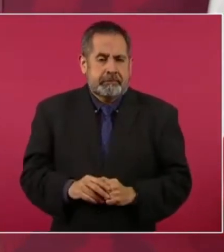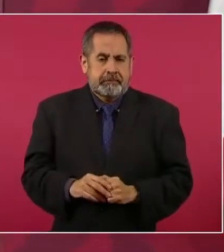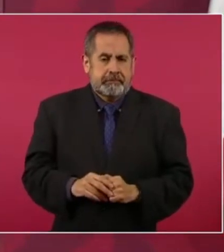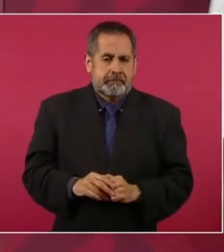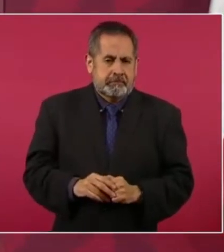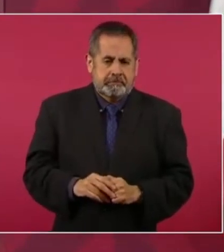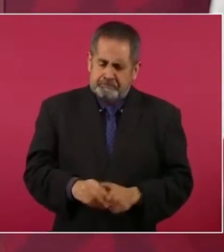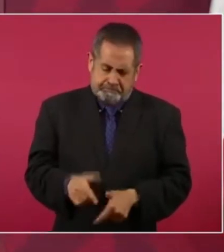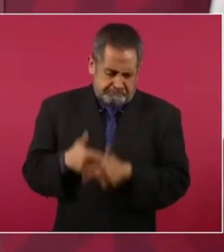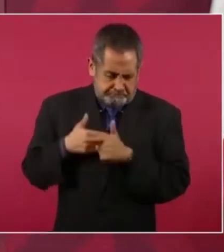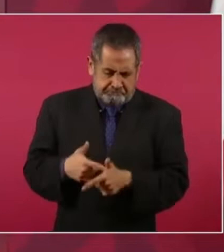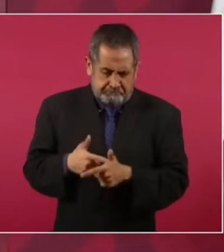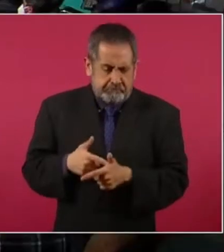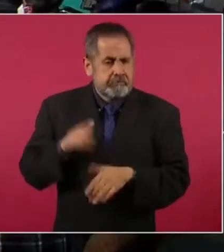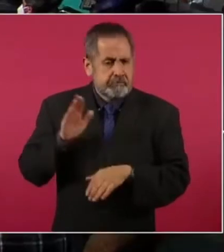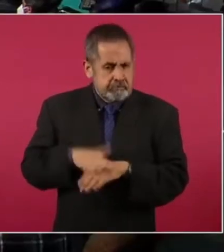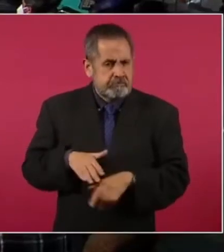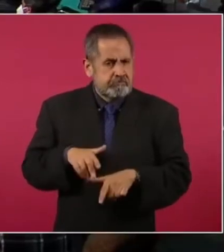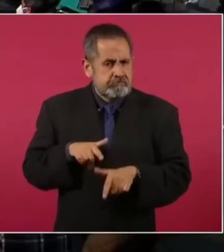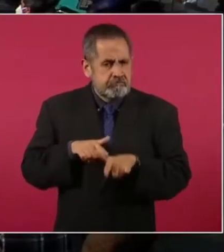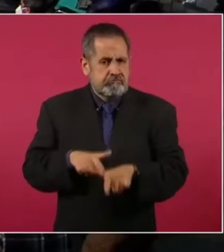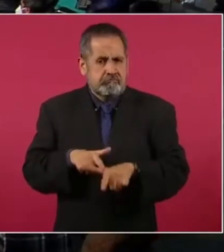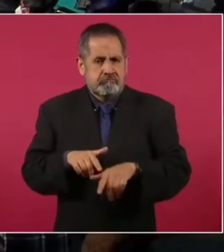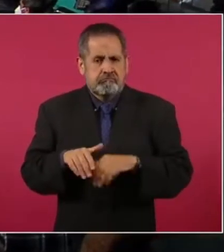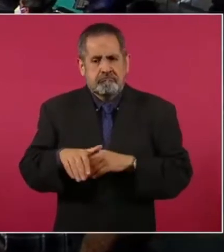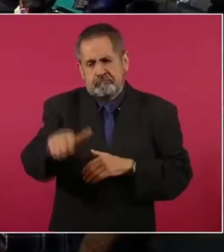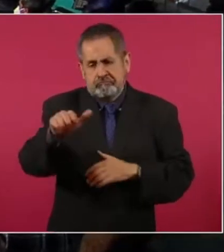Y seguimos adelante.